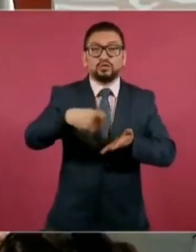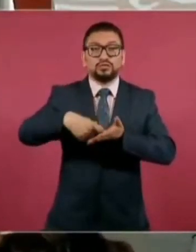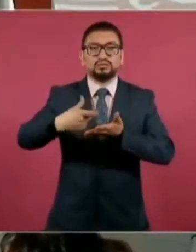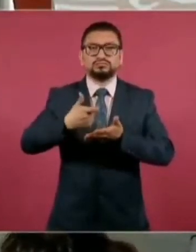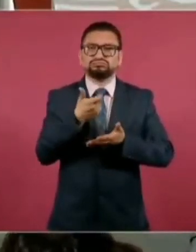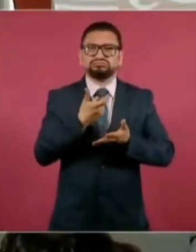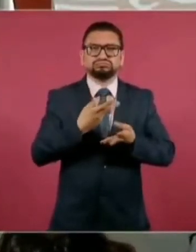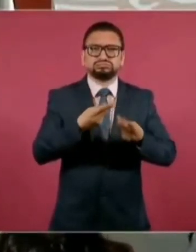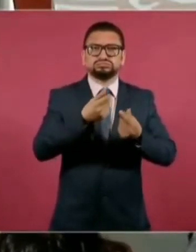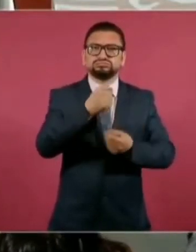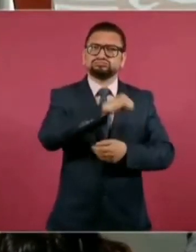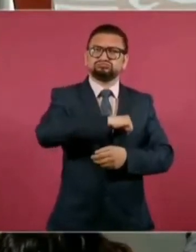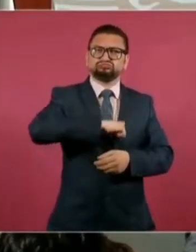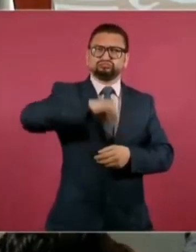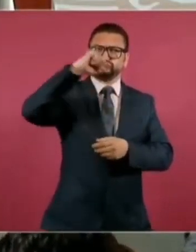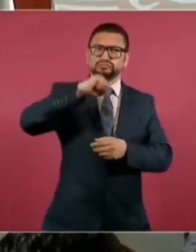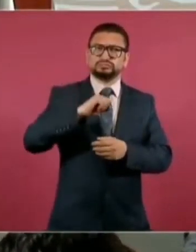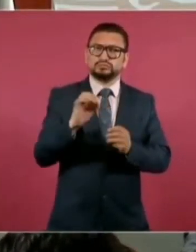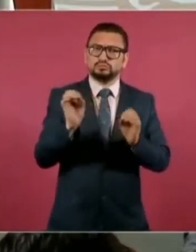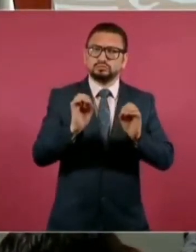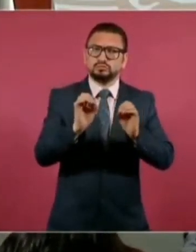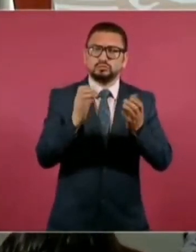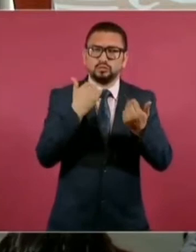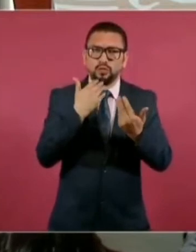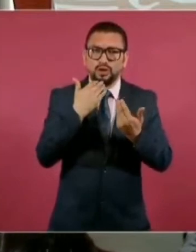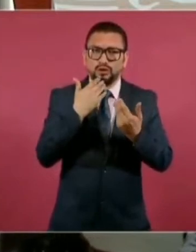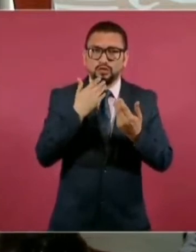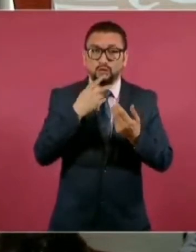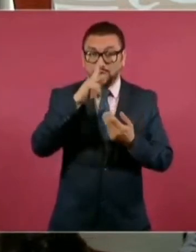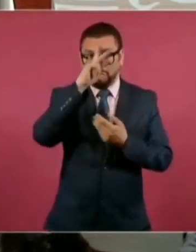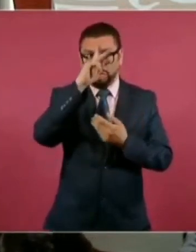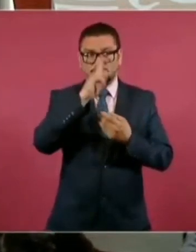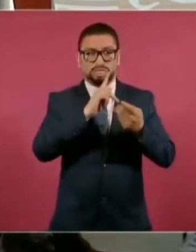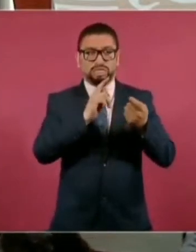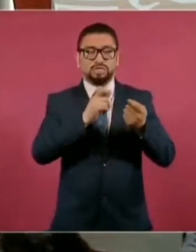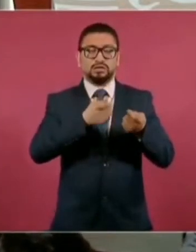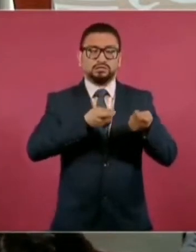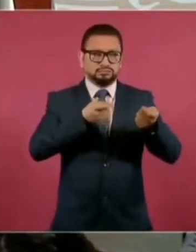no se haya desbordado.